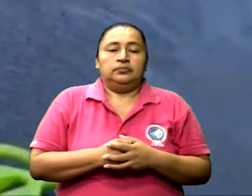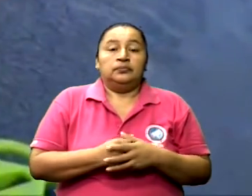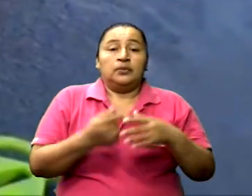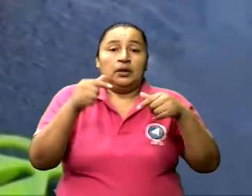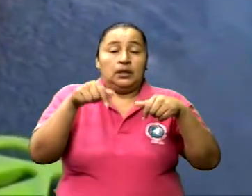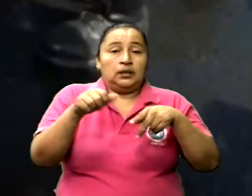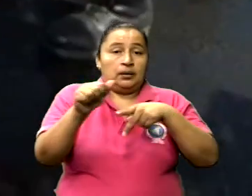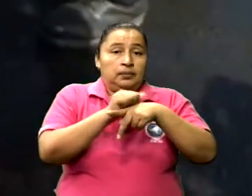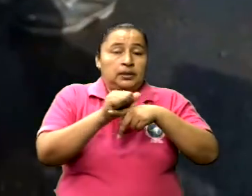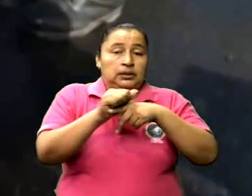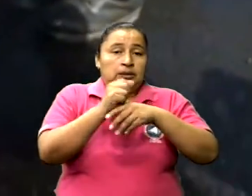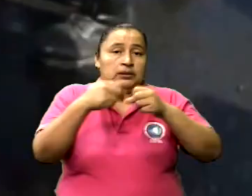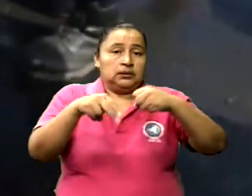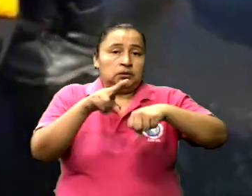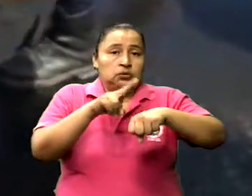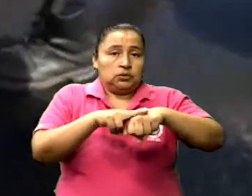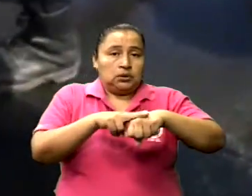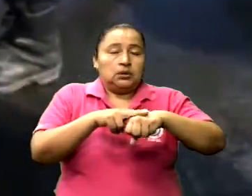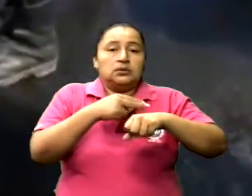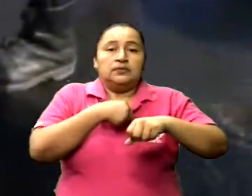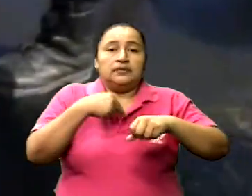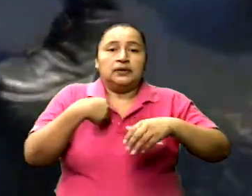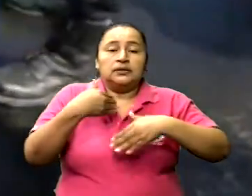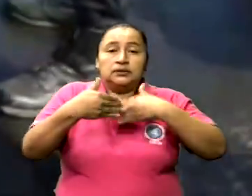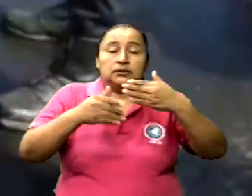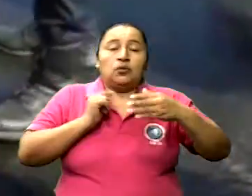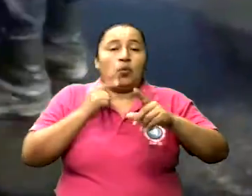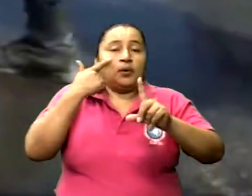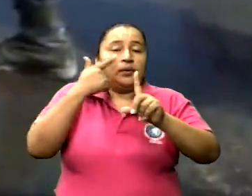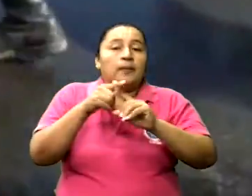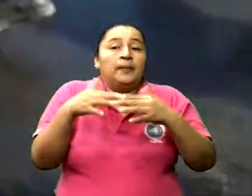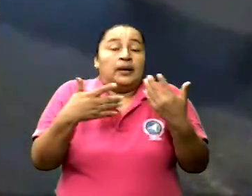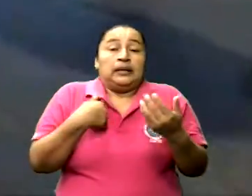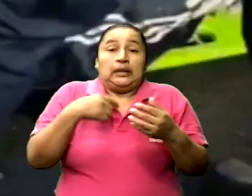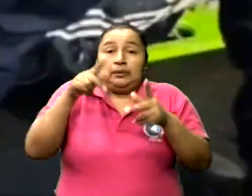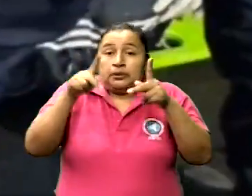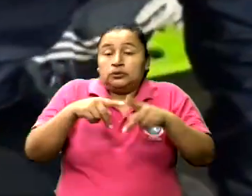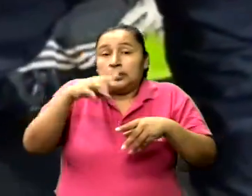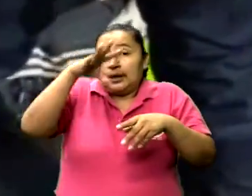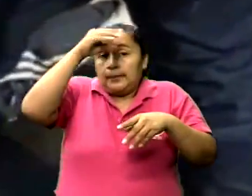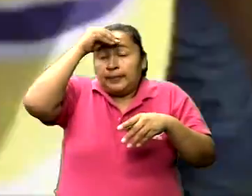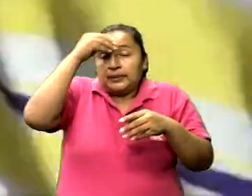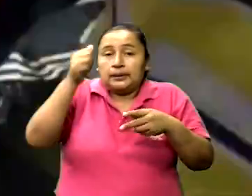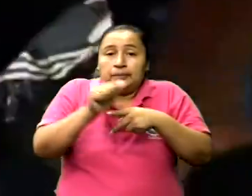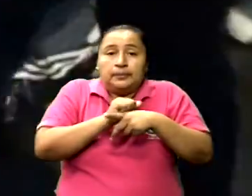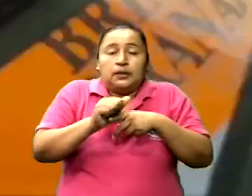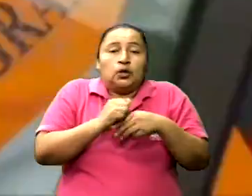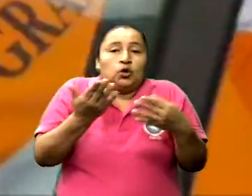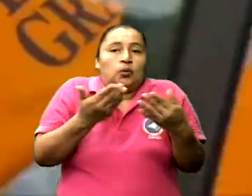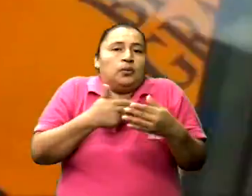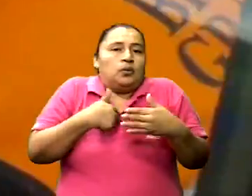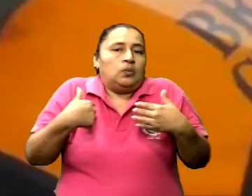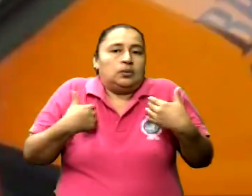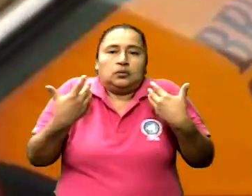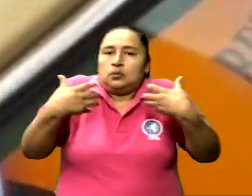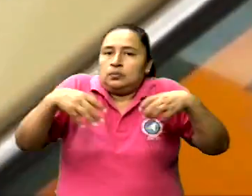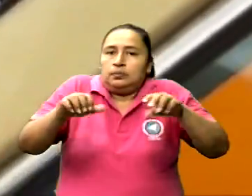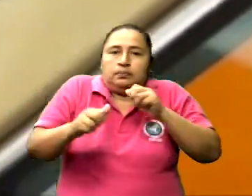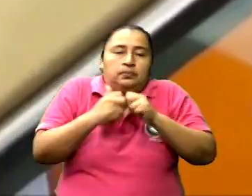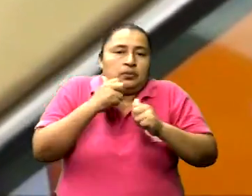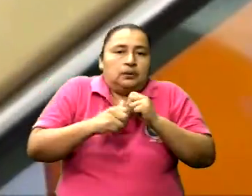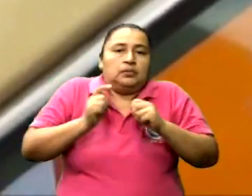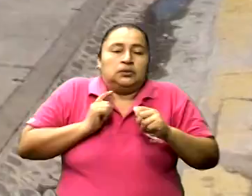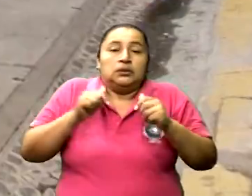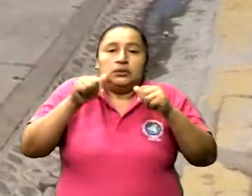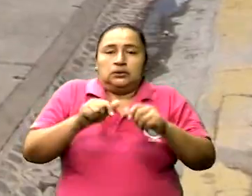Estos ejercicios nacionales se realizan con el fin de estar preparados ante cualquier eventualidad. La Asamblea Nacional